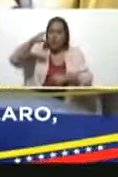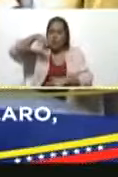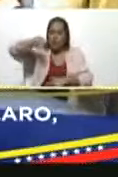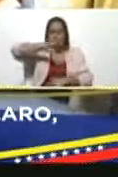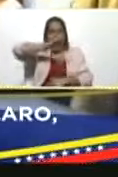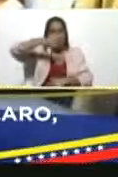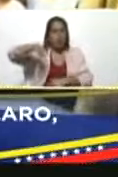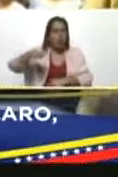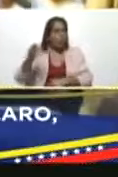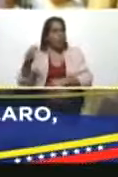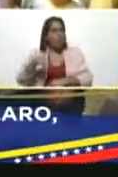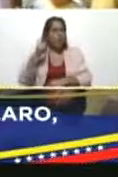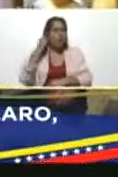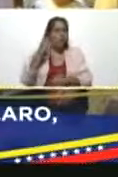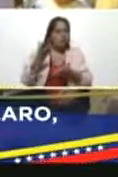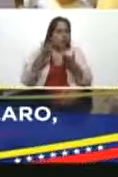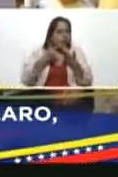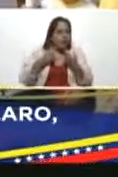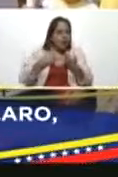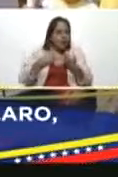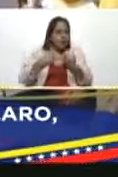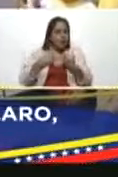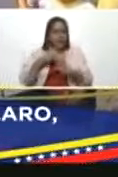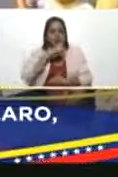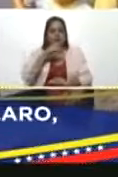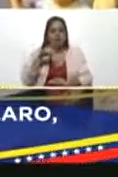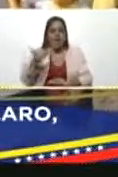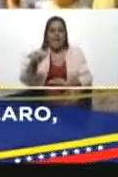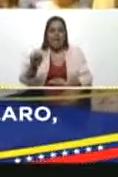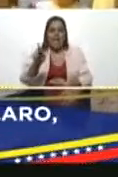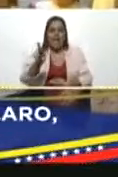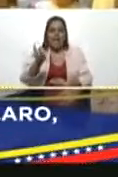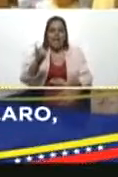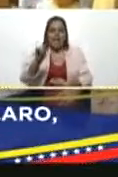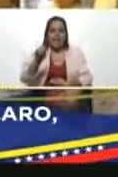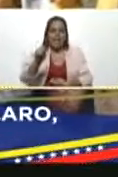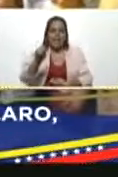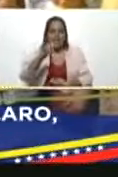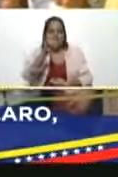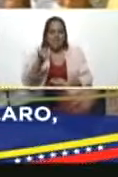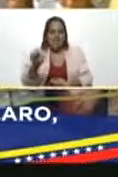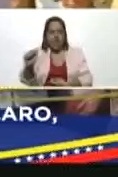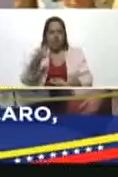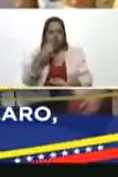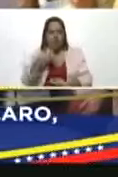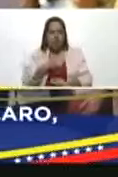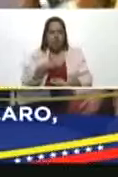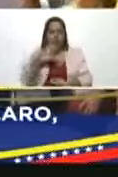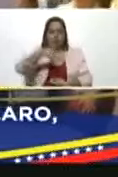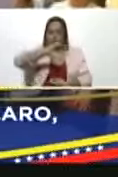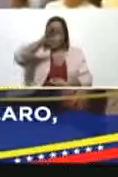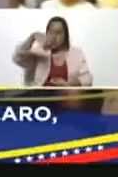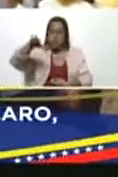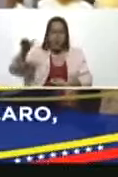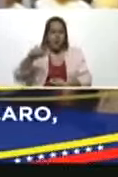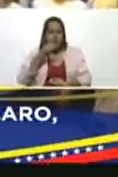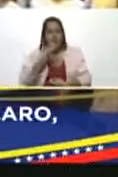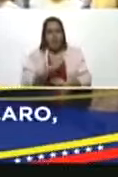¿Qué otra mujer me va a hablar? Yaritza, Yaritza Rodríguez. Mira, todas estas montañas son hermosas.